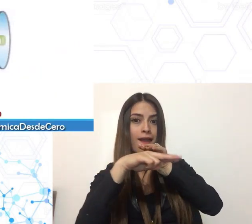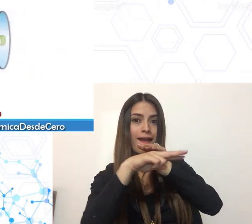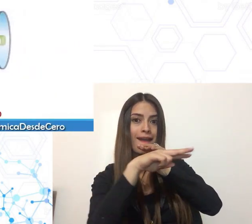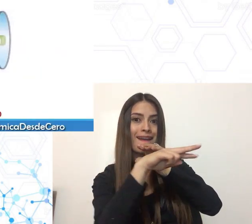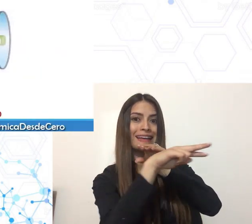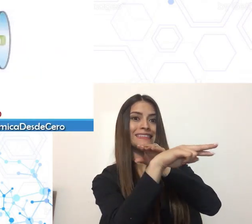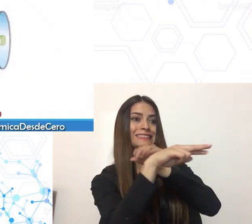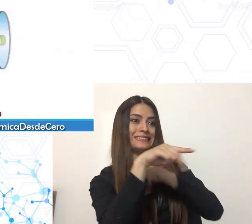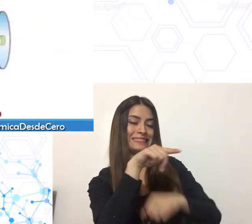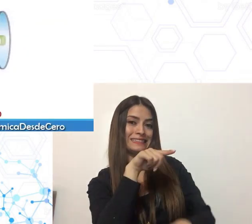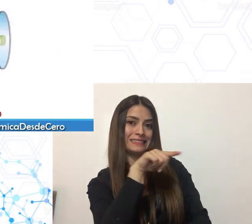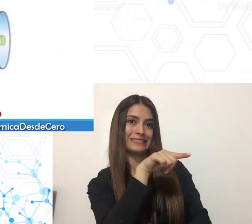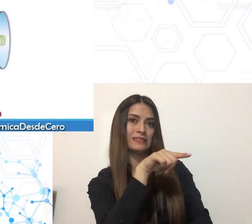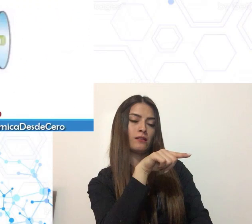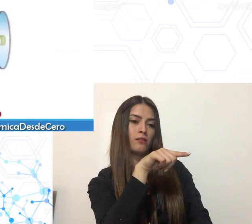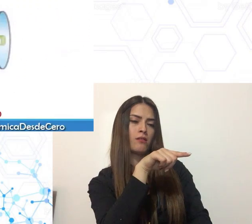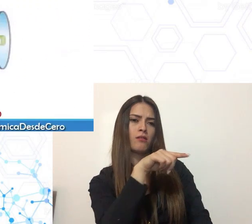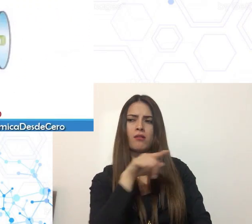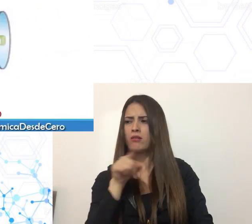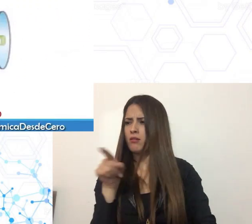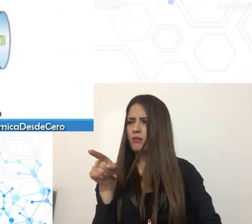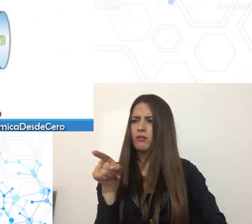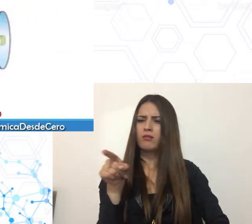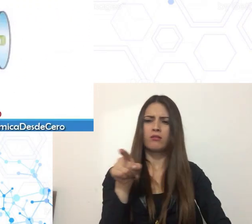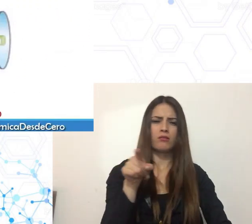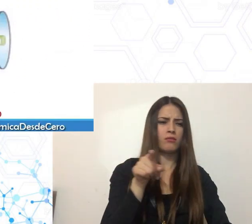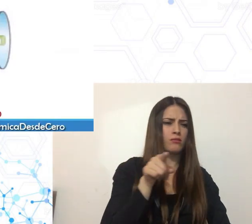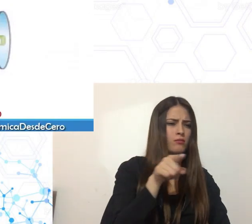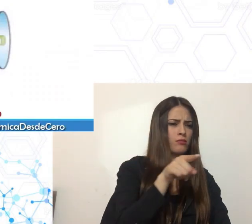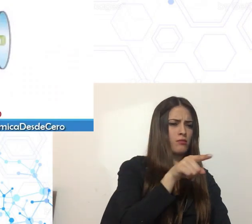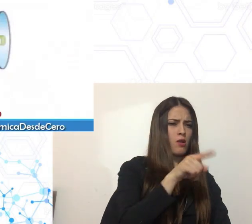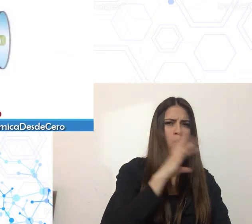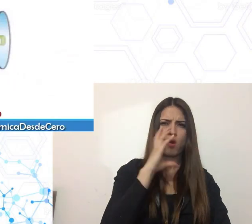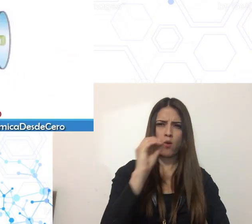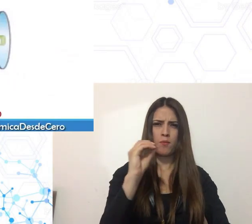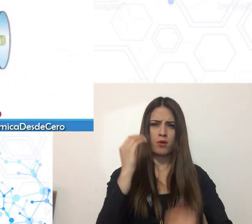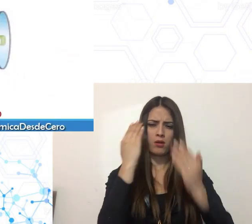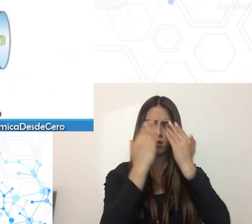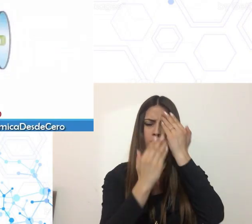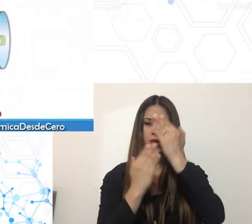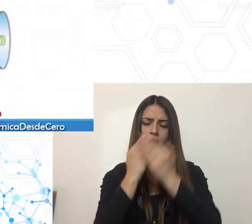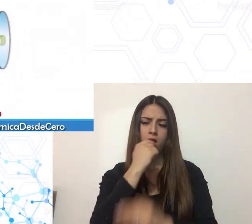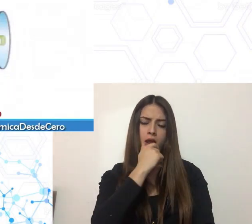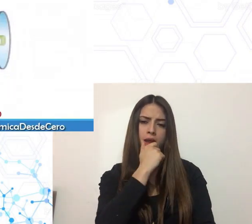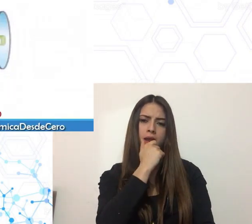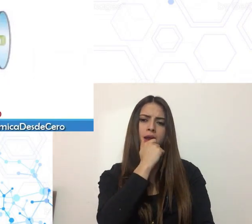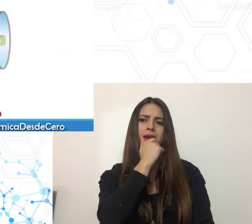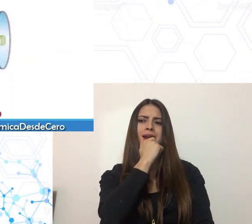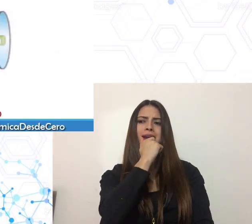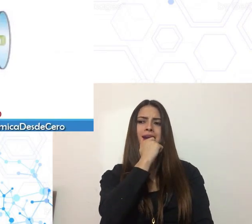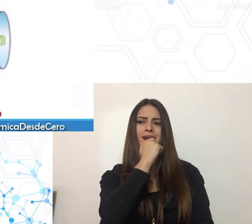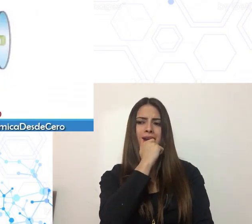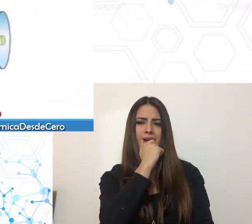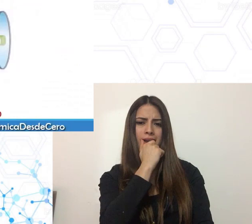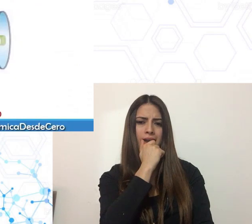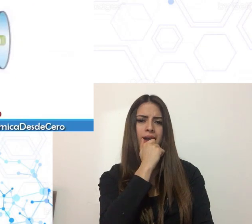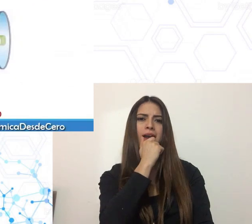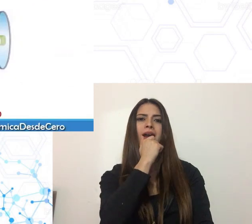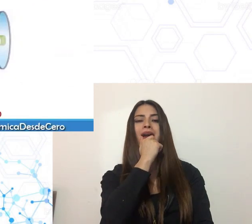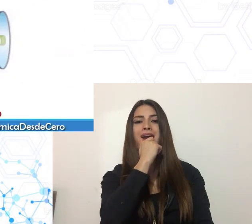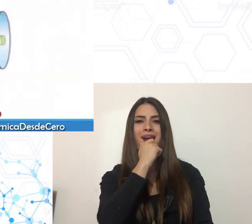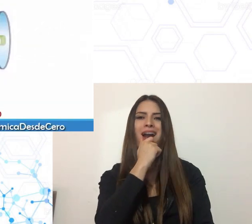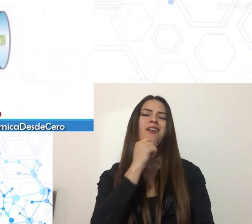el cátodo, lo atravesaban y eran esas que estaban acá. Entonces, esa trayectoria permitió a